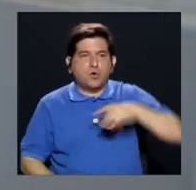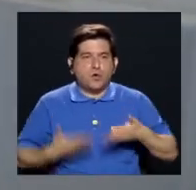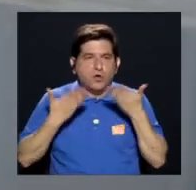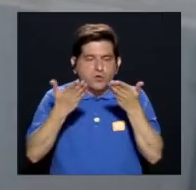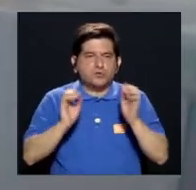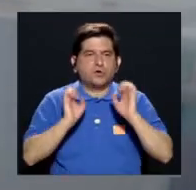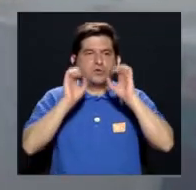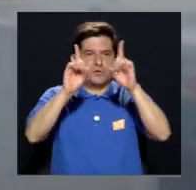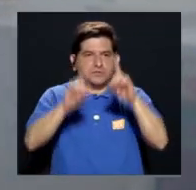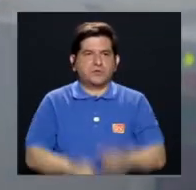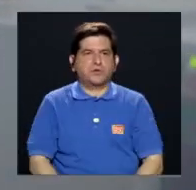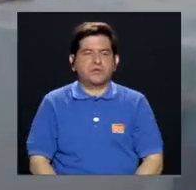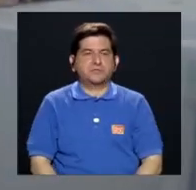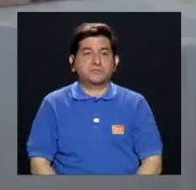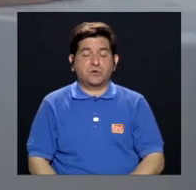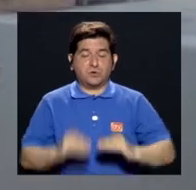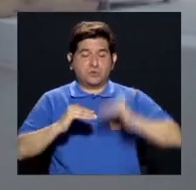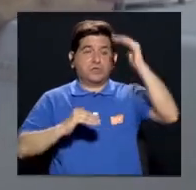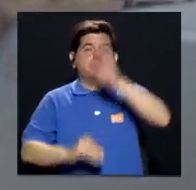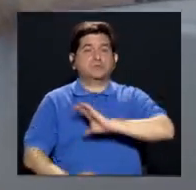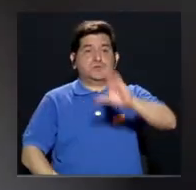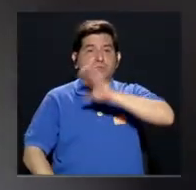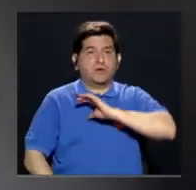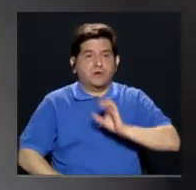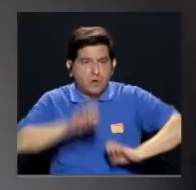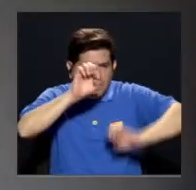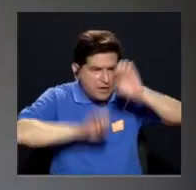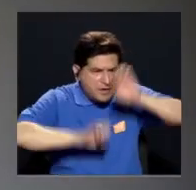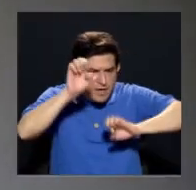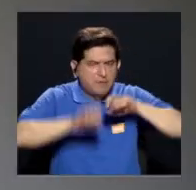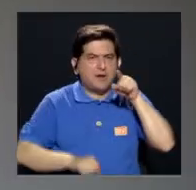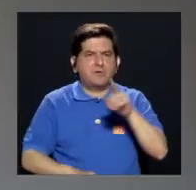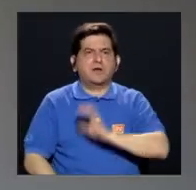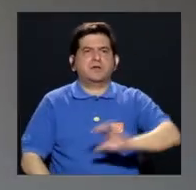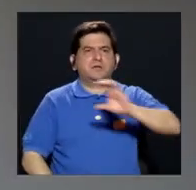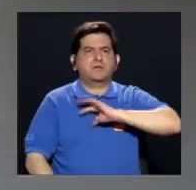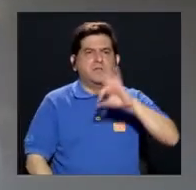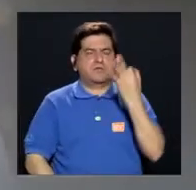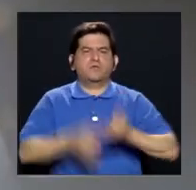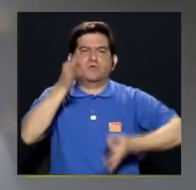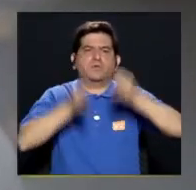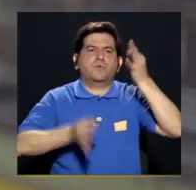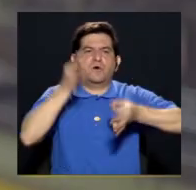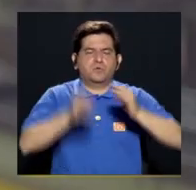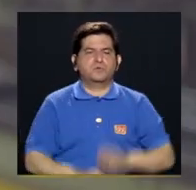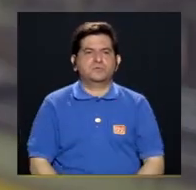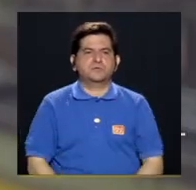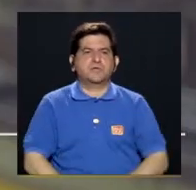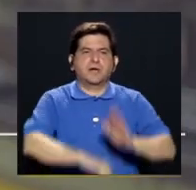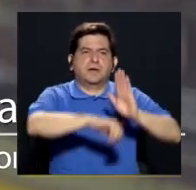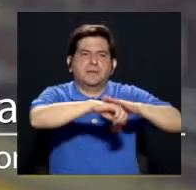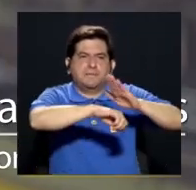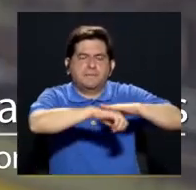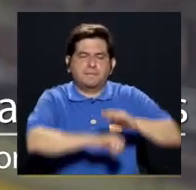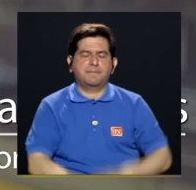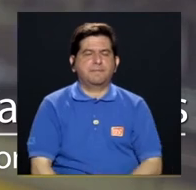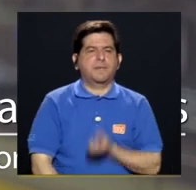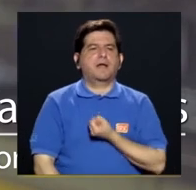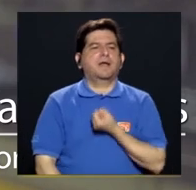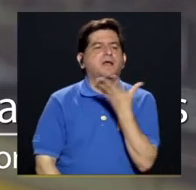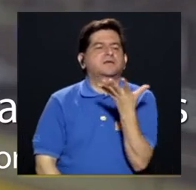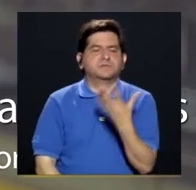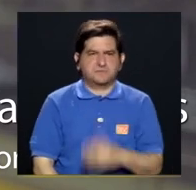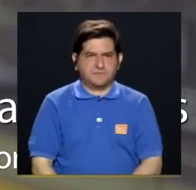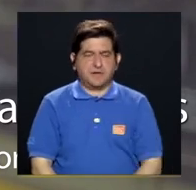es una educación de mayor calidad, evaluando esa mayor calidad de una manera más justa. Les permite manifestar